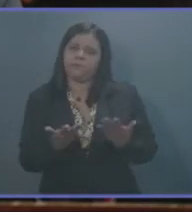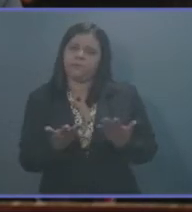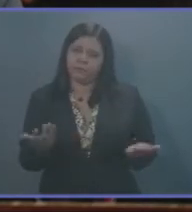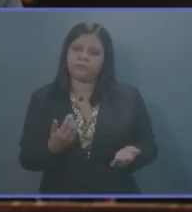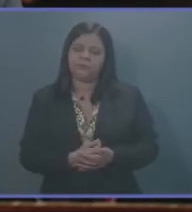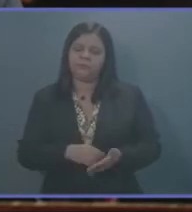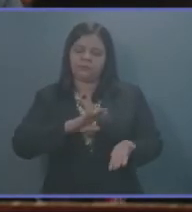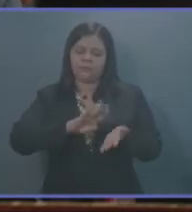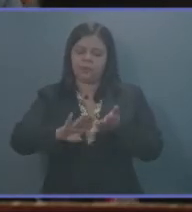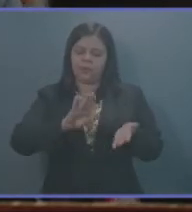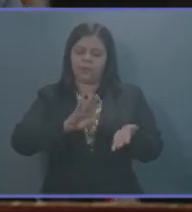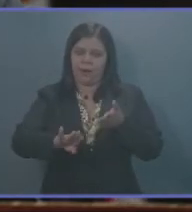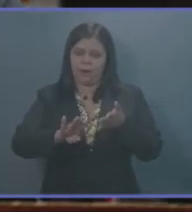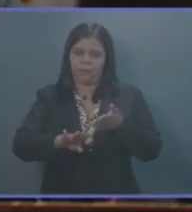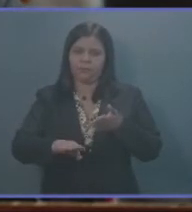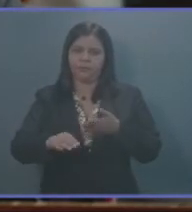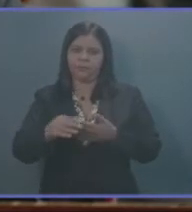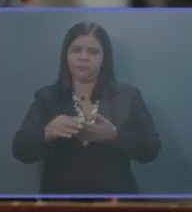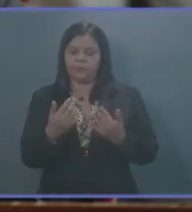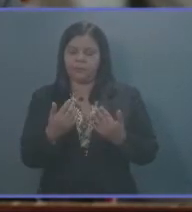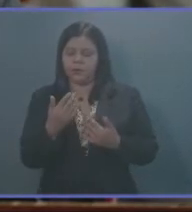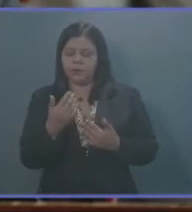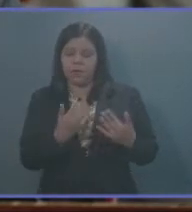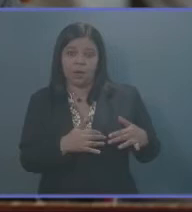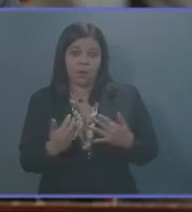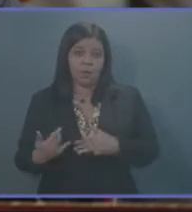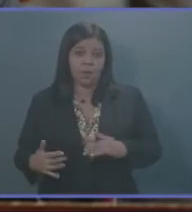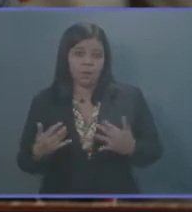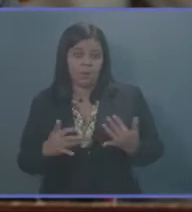Financiamiento a fideicomiso de los juegos deportivos,